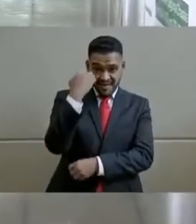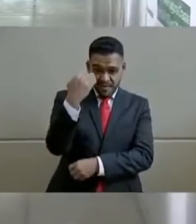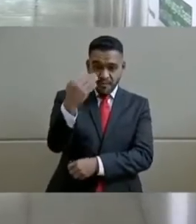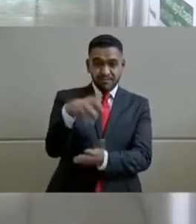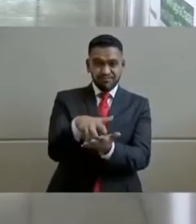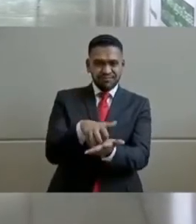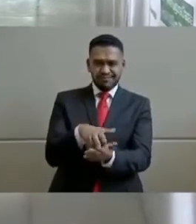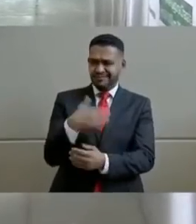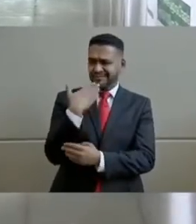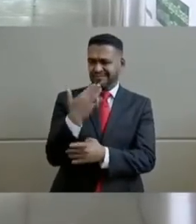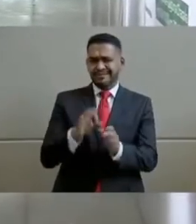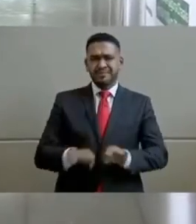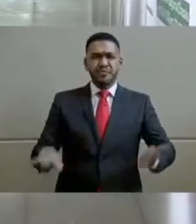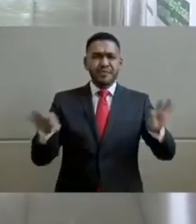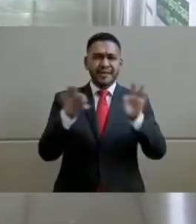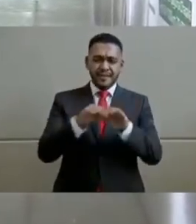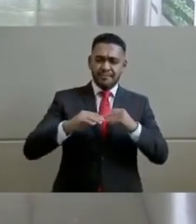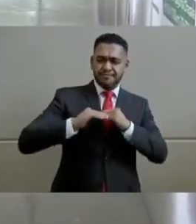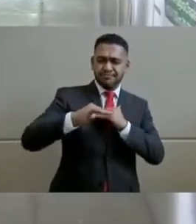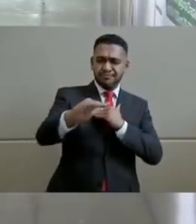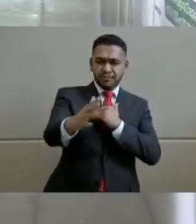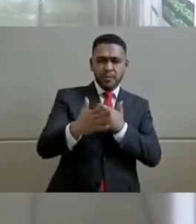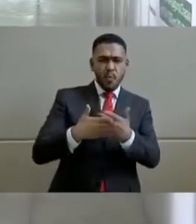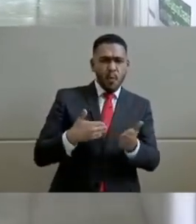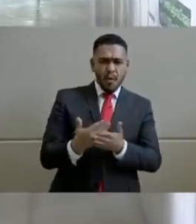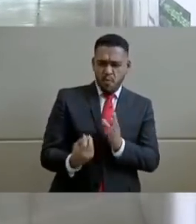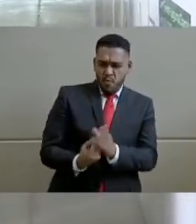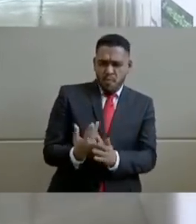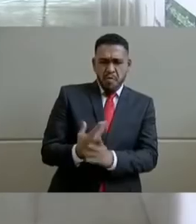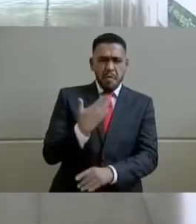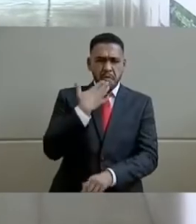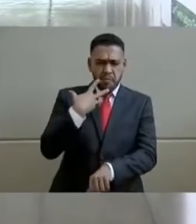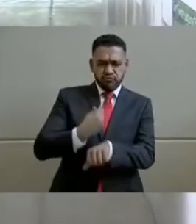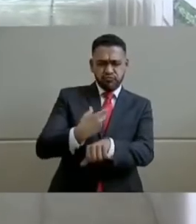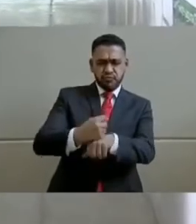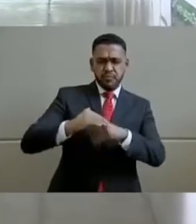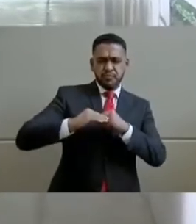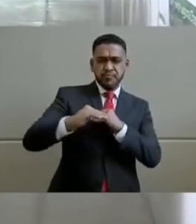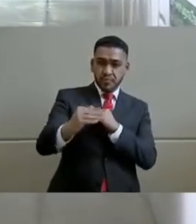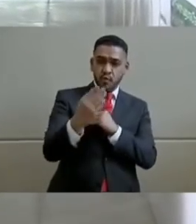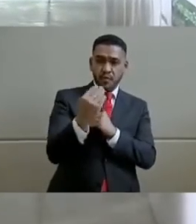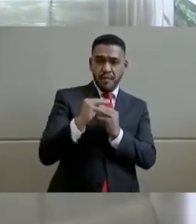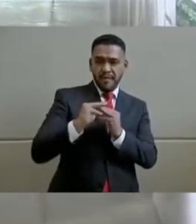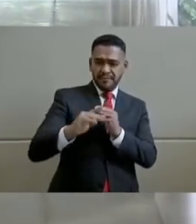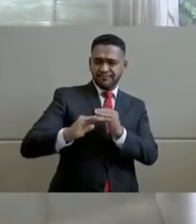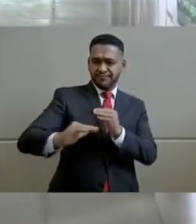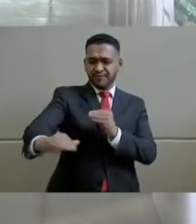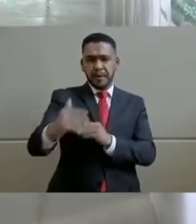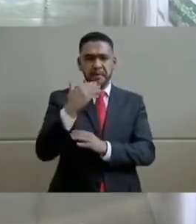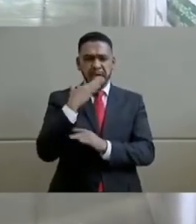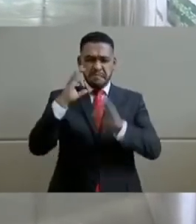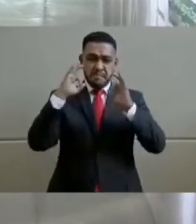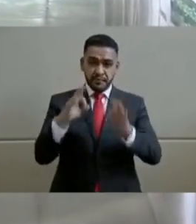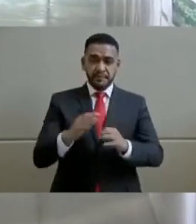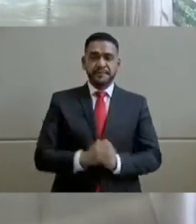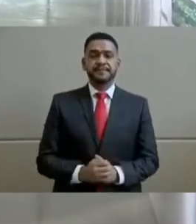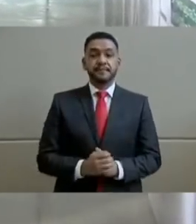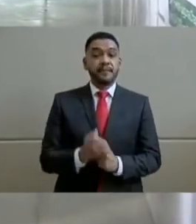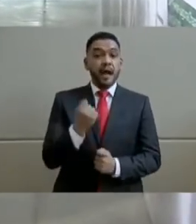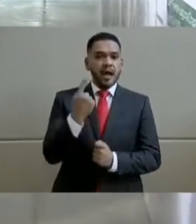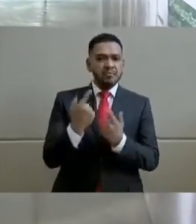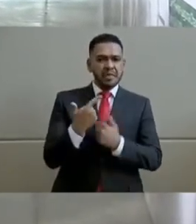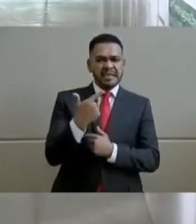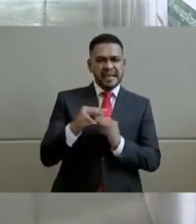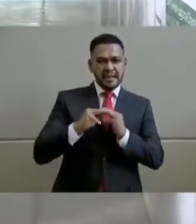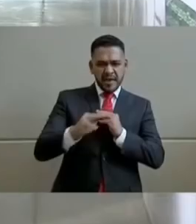Está modernizado en su última parte a 9 metros. Y todavía hay algunos en tramos que tienen 7